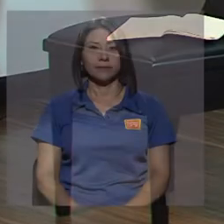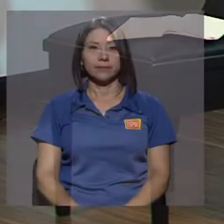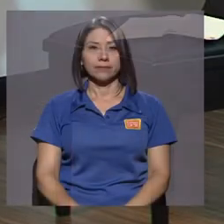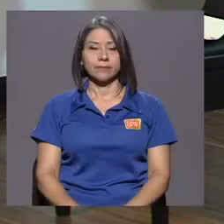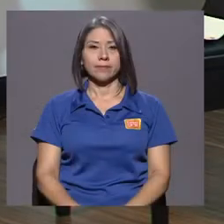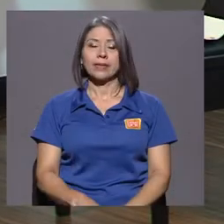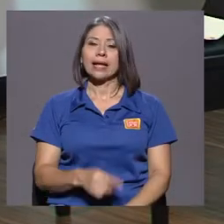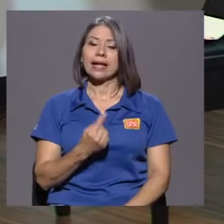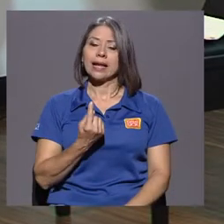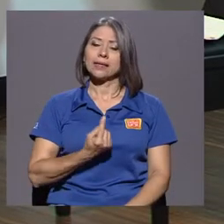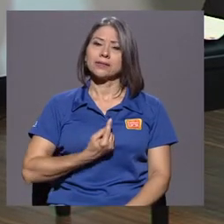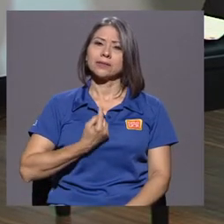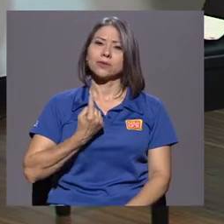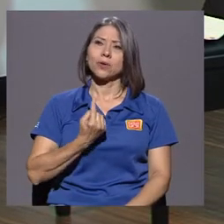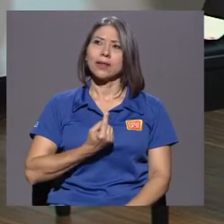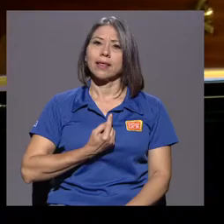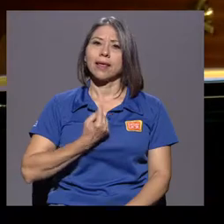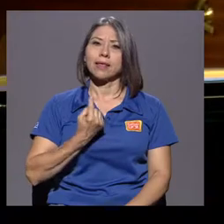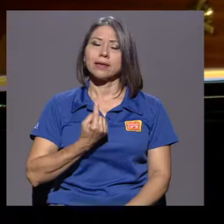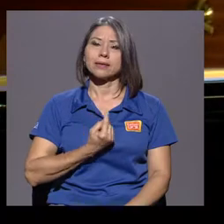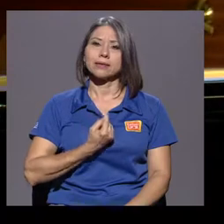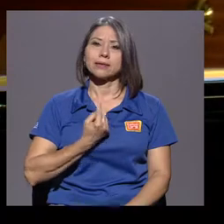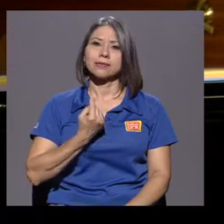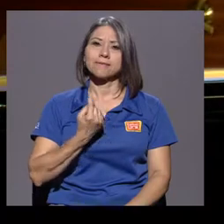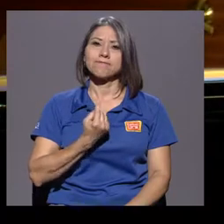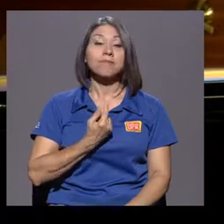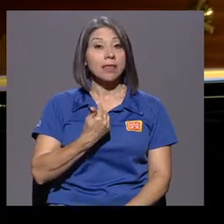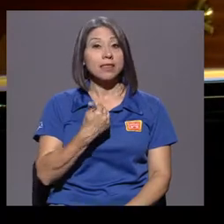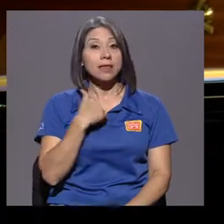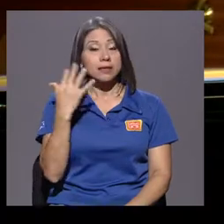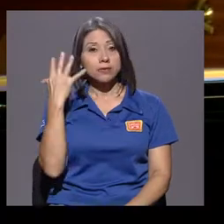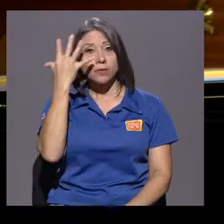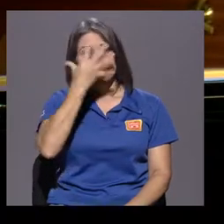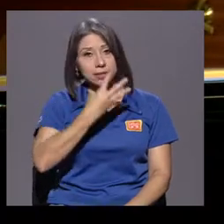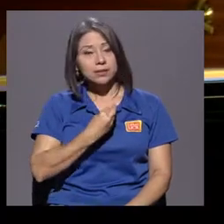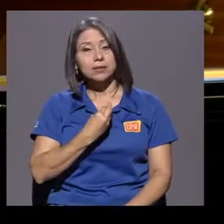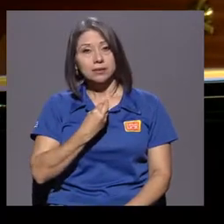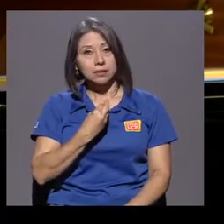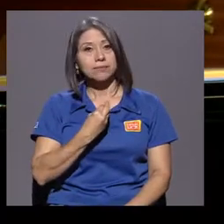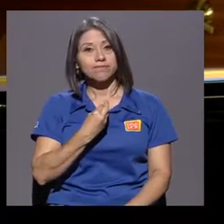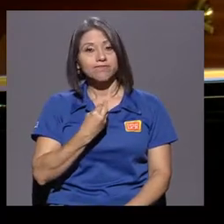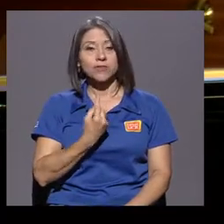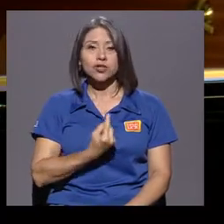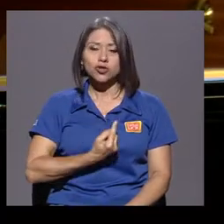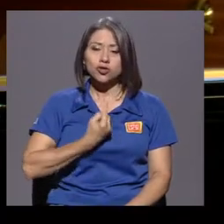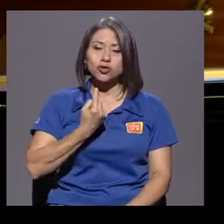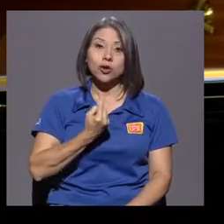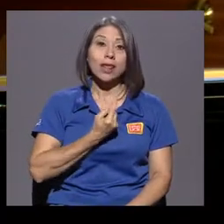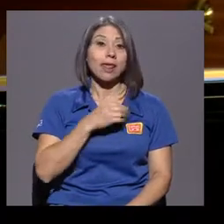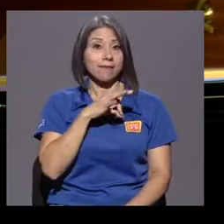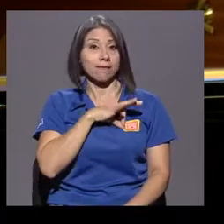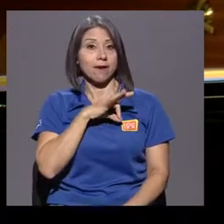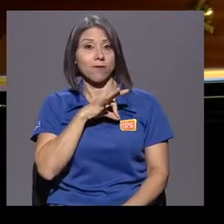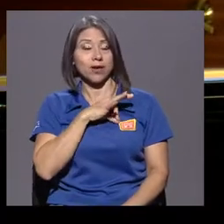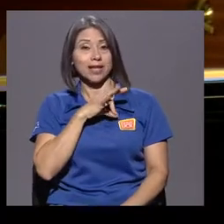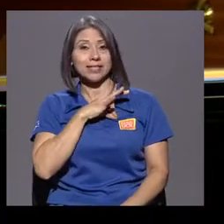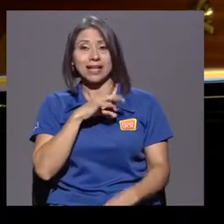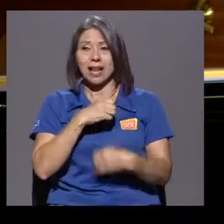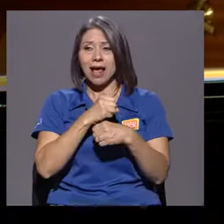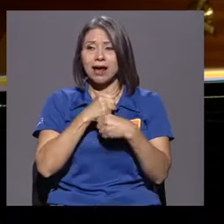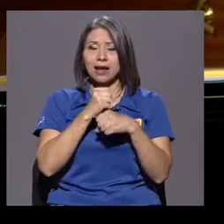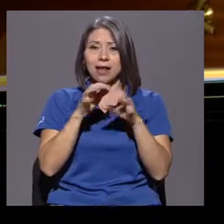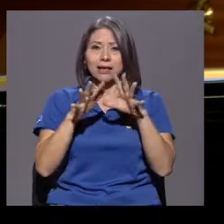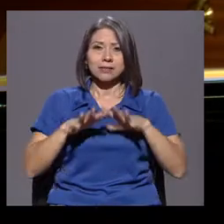las soledades tiene su belleza verdad la soledad favorece la creación